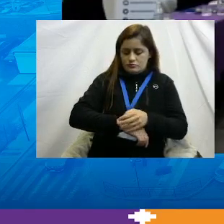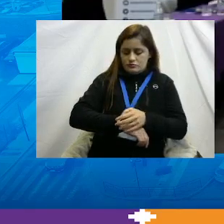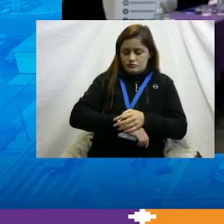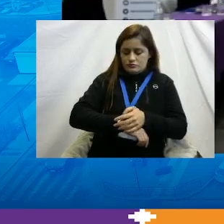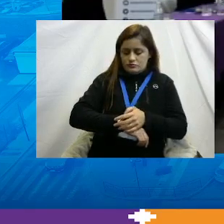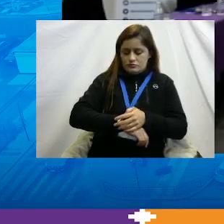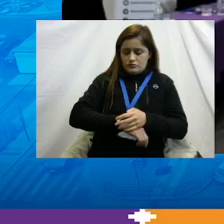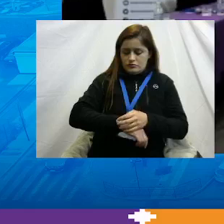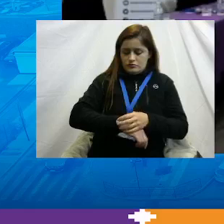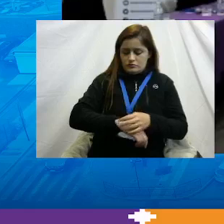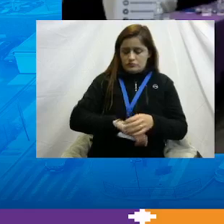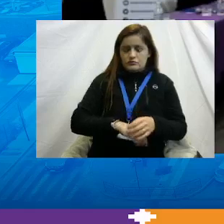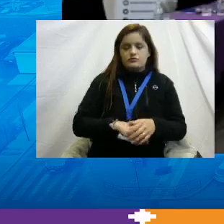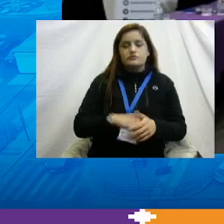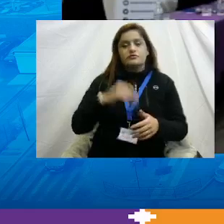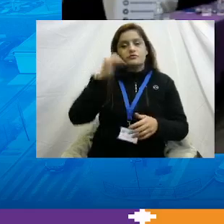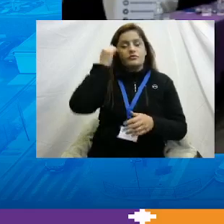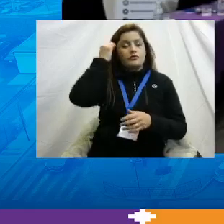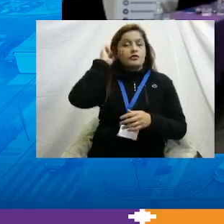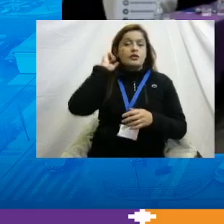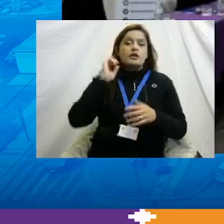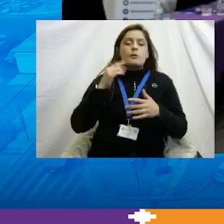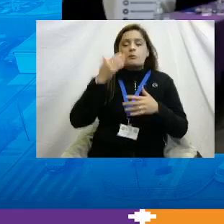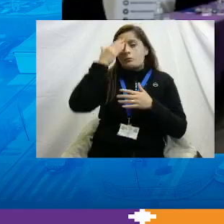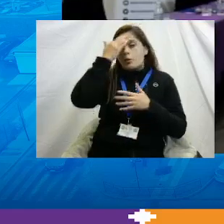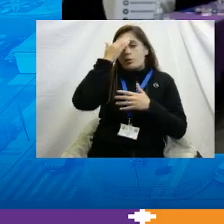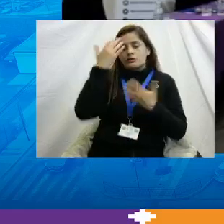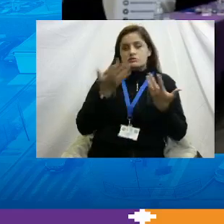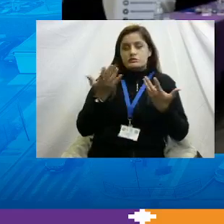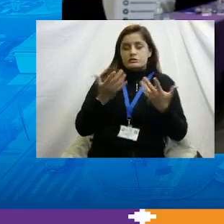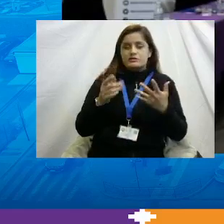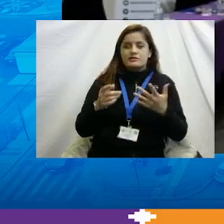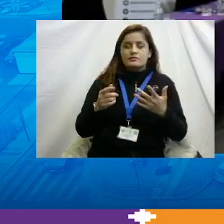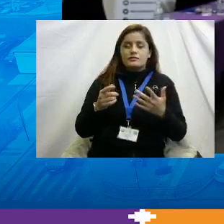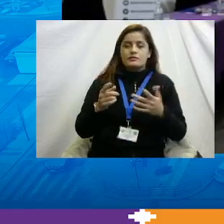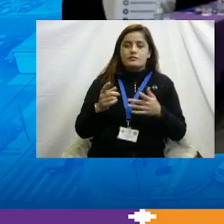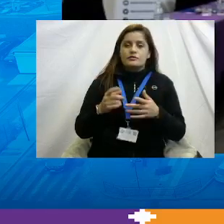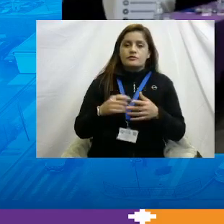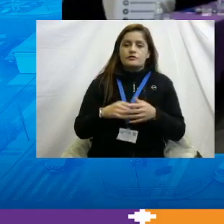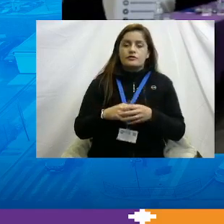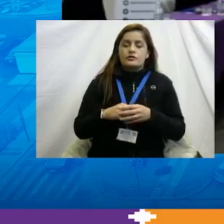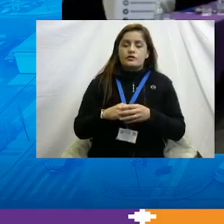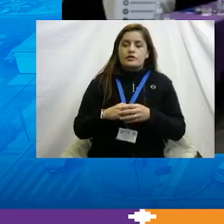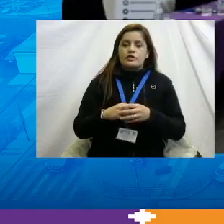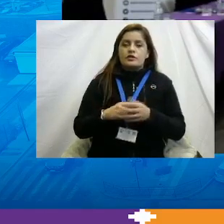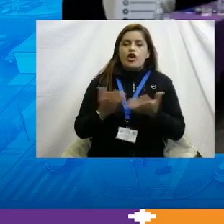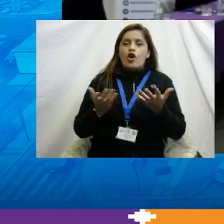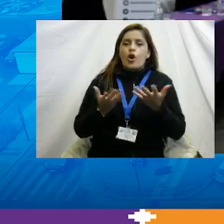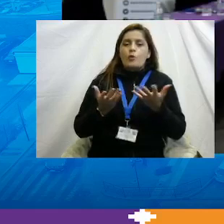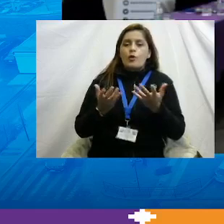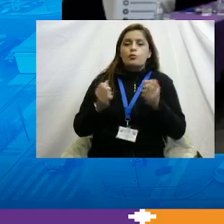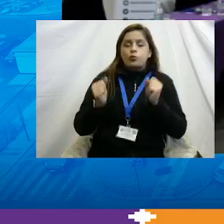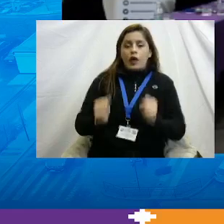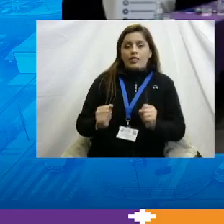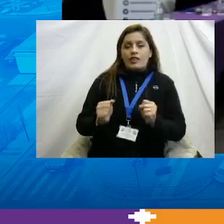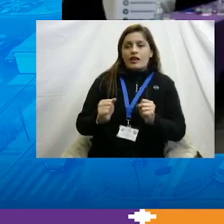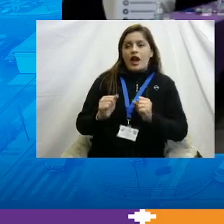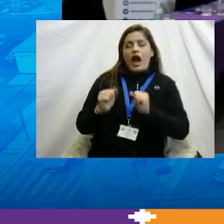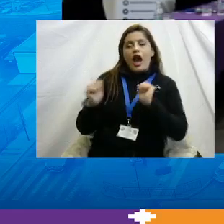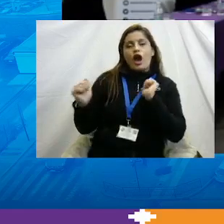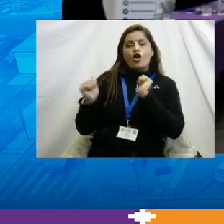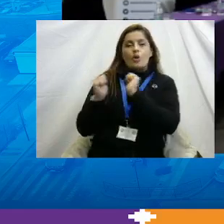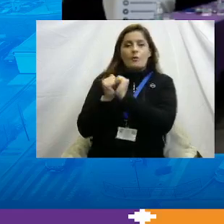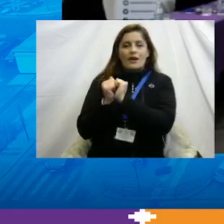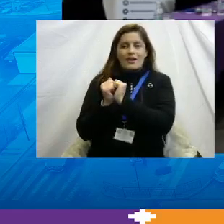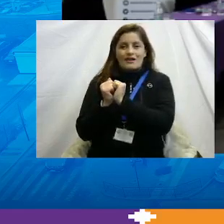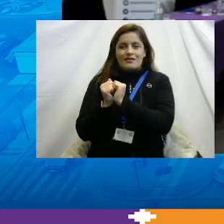La preocupación en ese sentido va por el lado de saber cuál de qué manera el municipio ejerce algún tipo de acompañamiento a